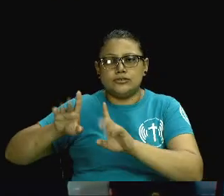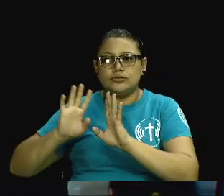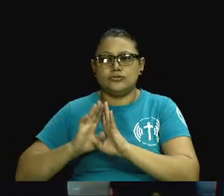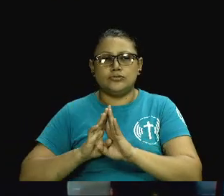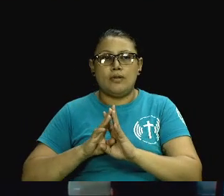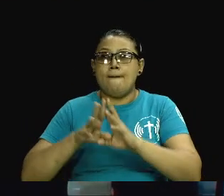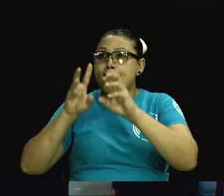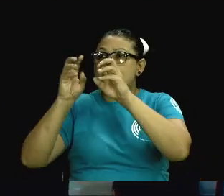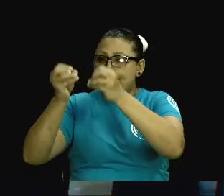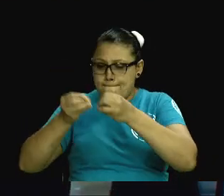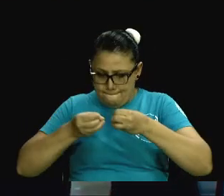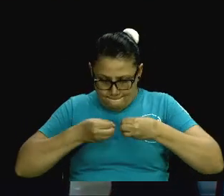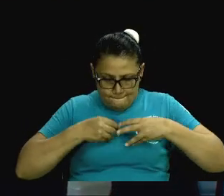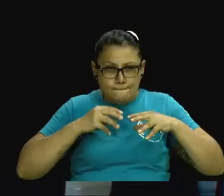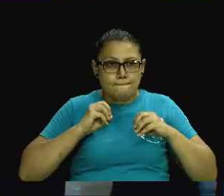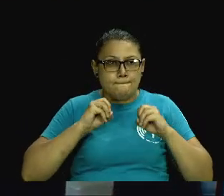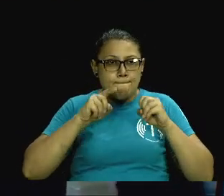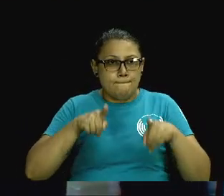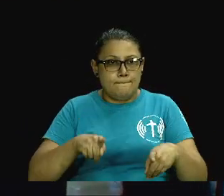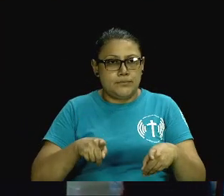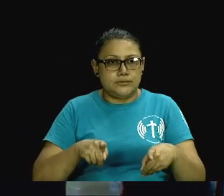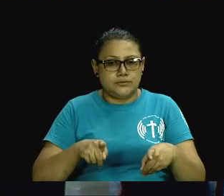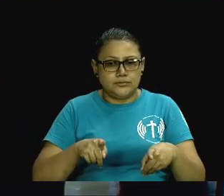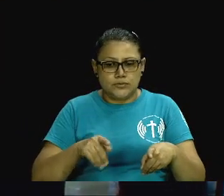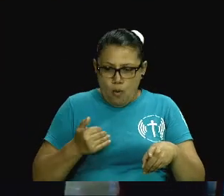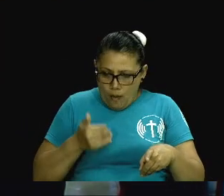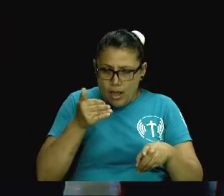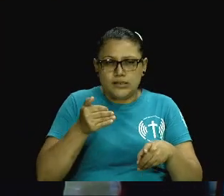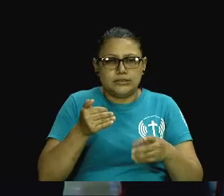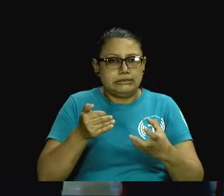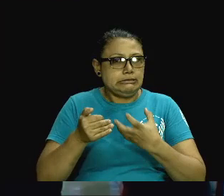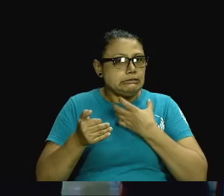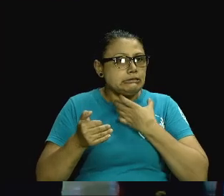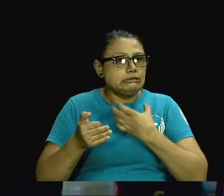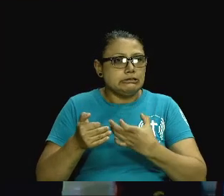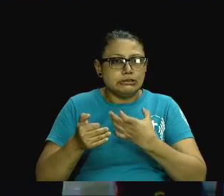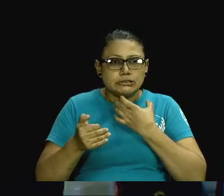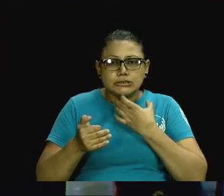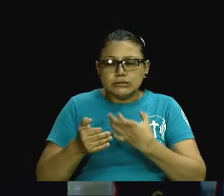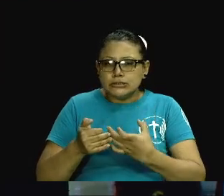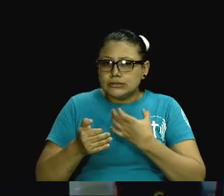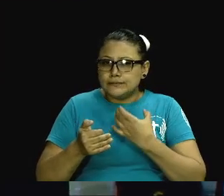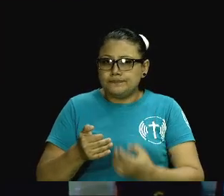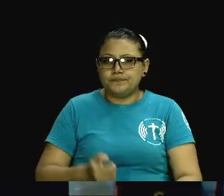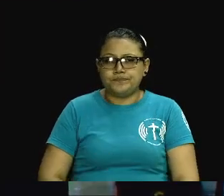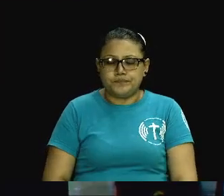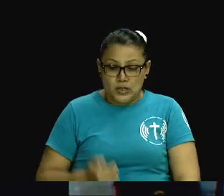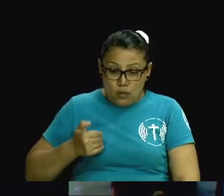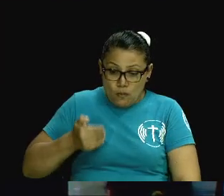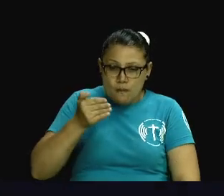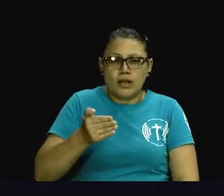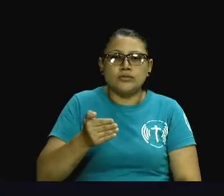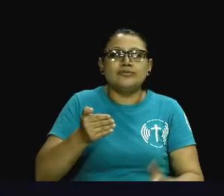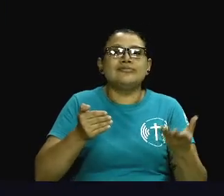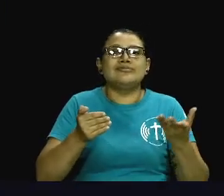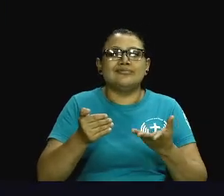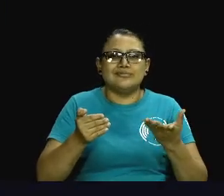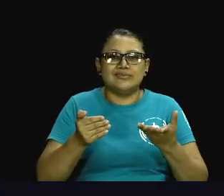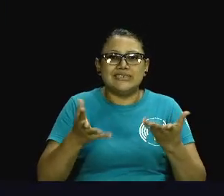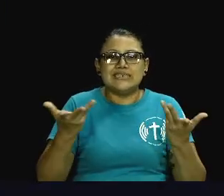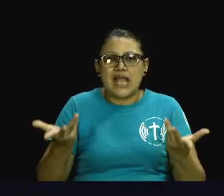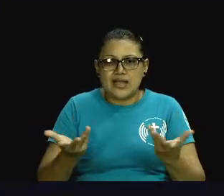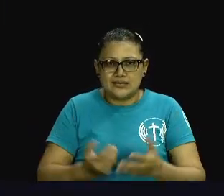oportunidad de un año tan difícil de un año que nosotros decimos y aquí cómo